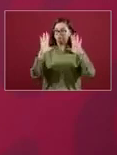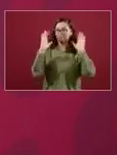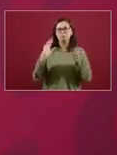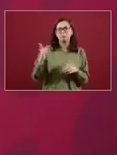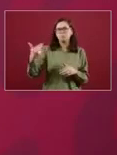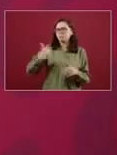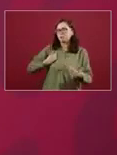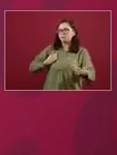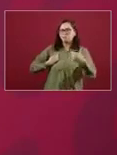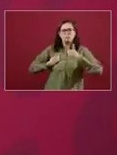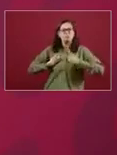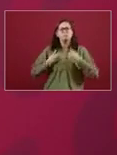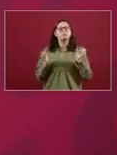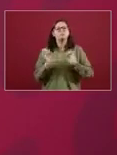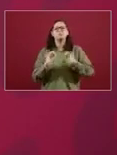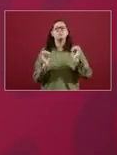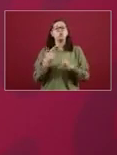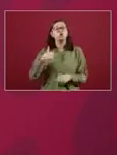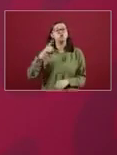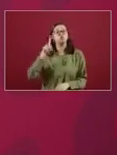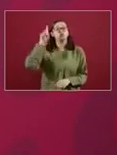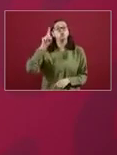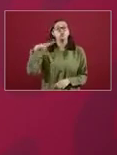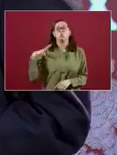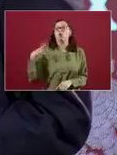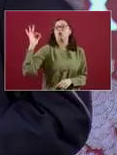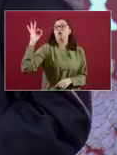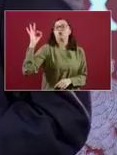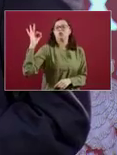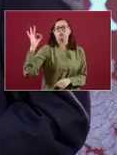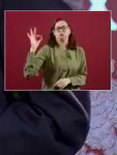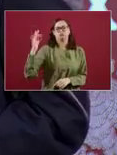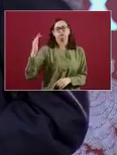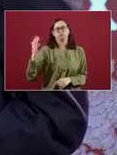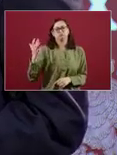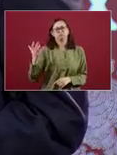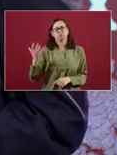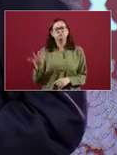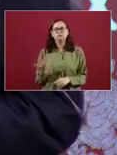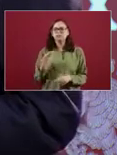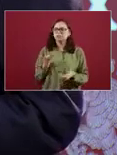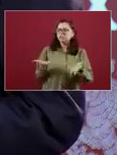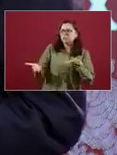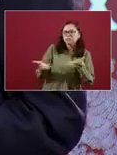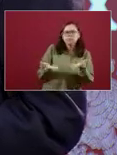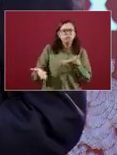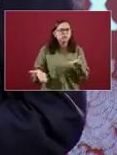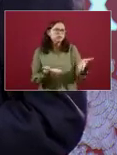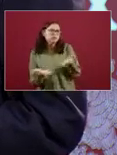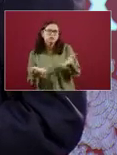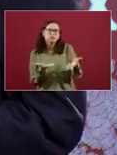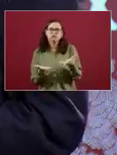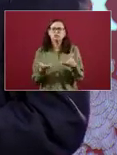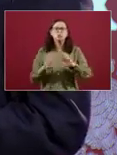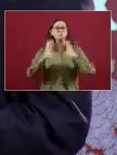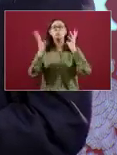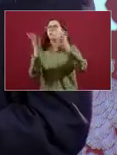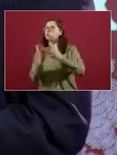nada, nos ofrecíamos a ser mediadores en todos los conflictos del